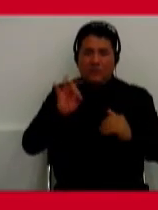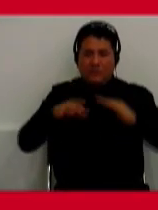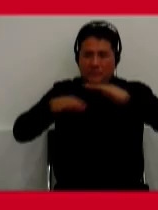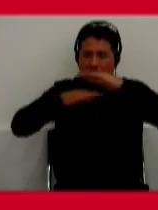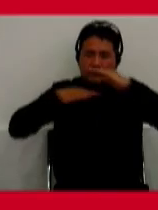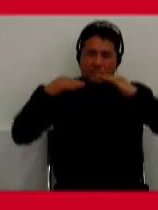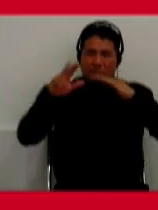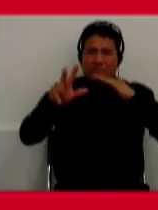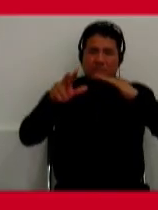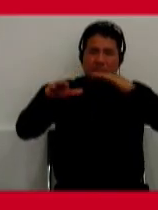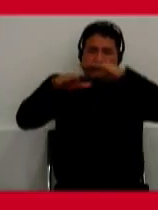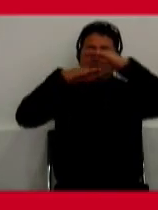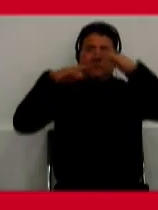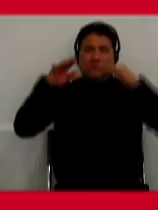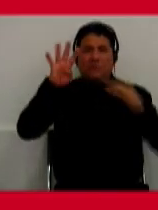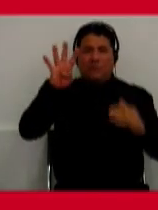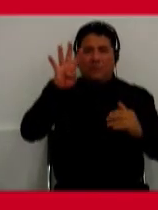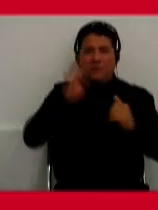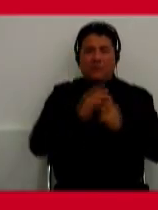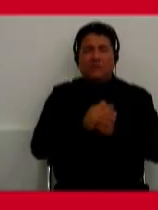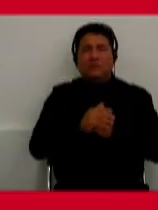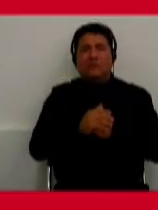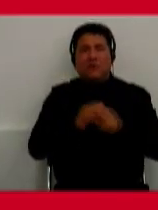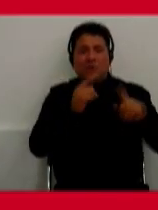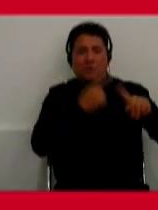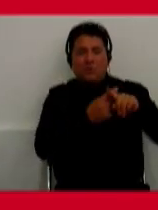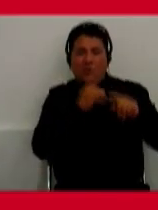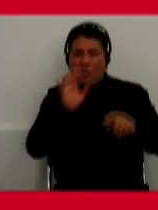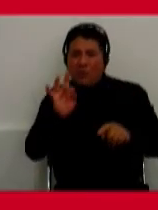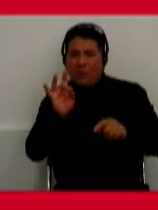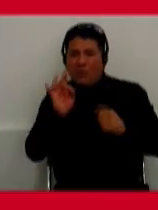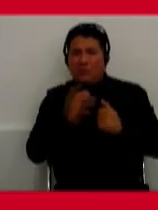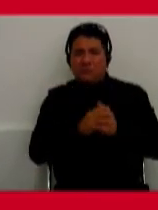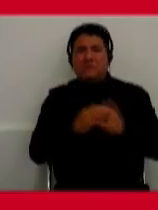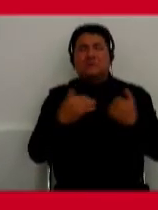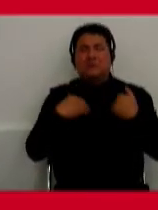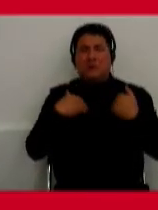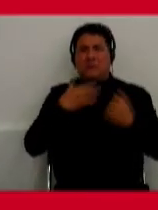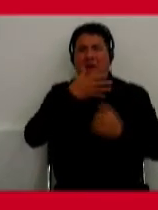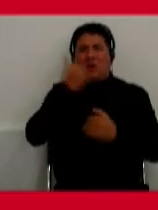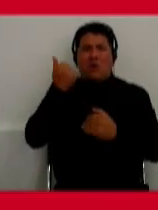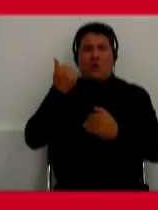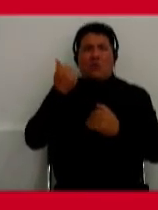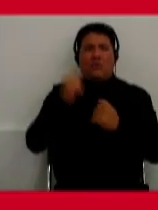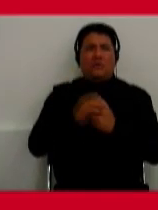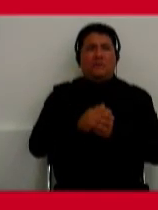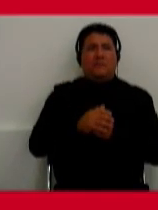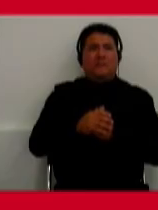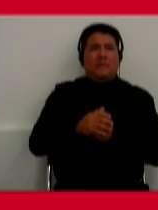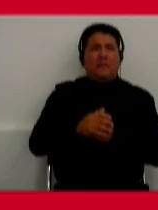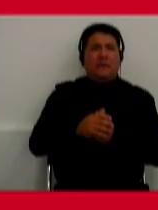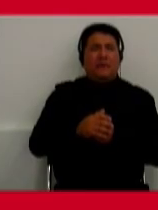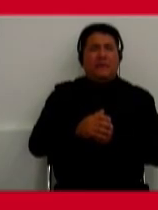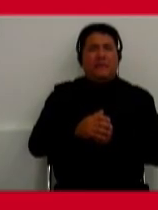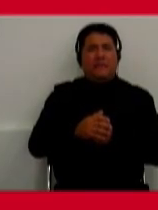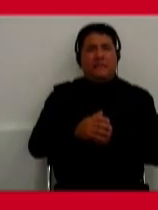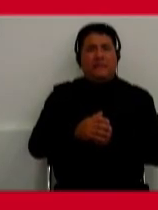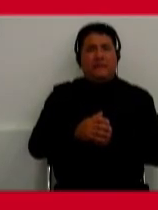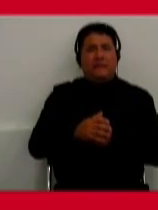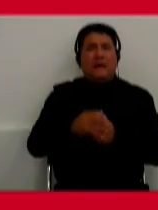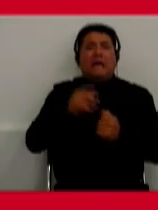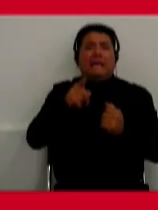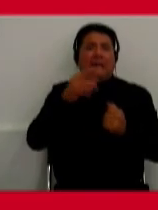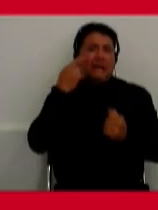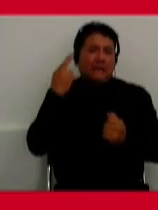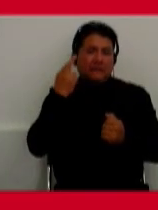que el piso con pisos 4 y múltiplos de 8 tenemos el mejor van y tenemos el mejor payback, ¿no? Es por eso que para